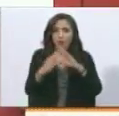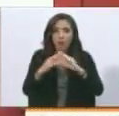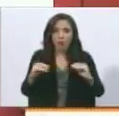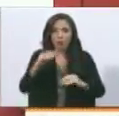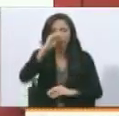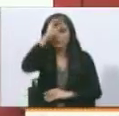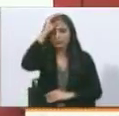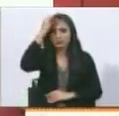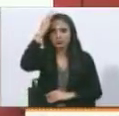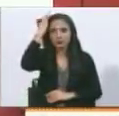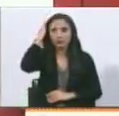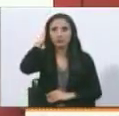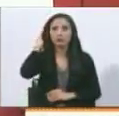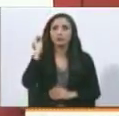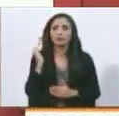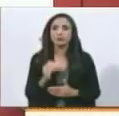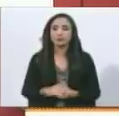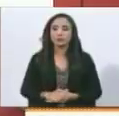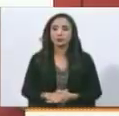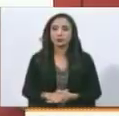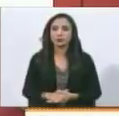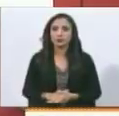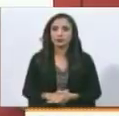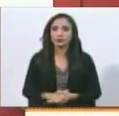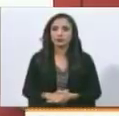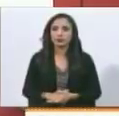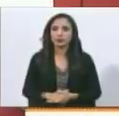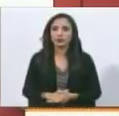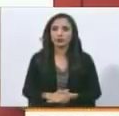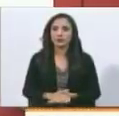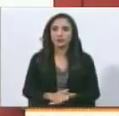Ay, Dios querido, di que no te acuerdas.